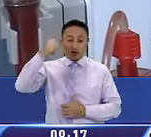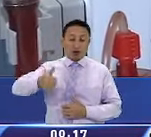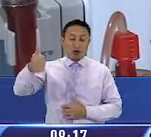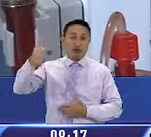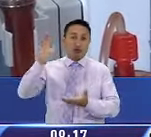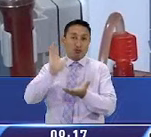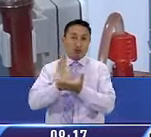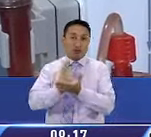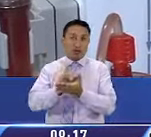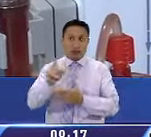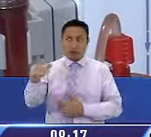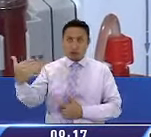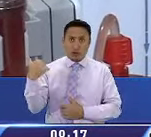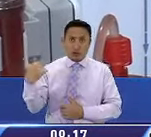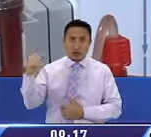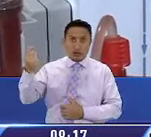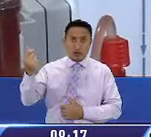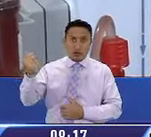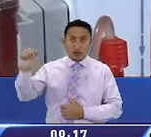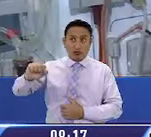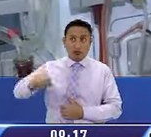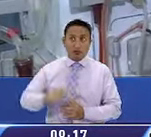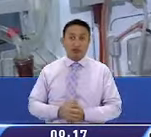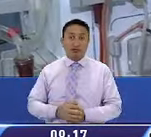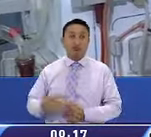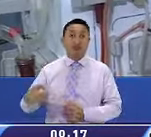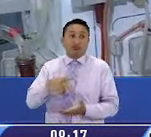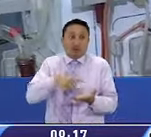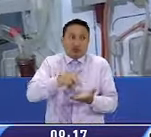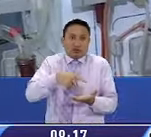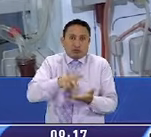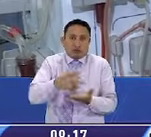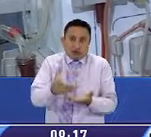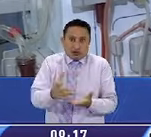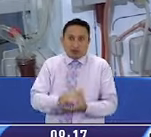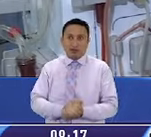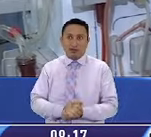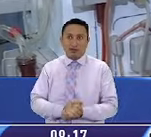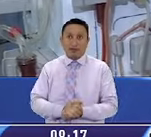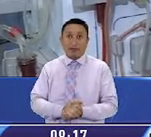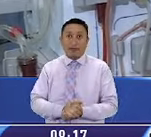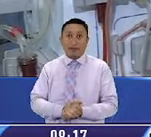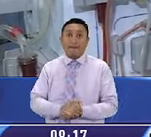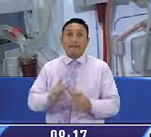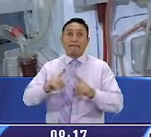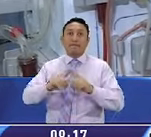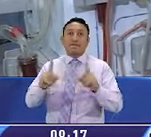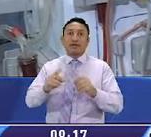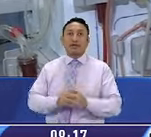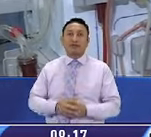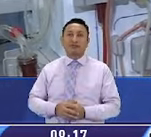IES cuentan con los recursos necesarios para realizar los desembolsos. Sin embargo,